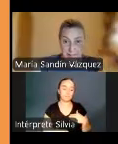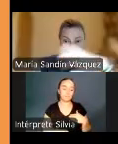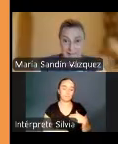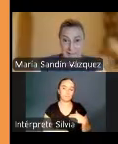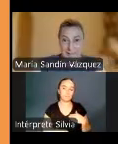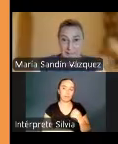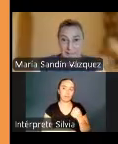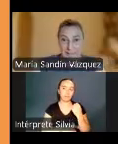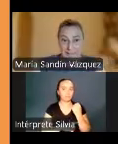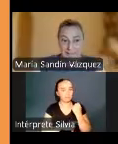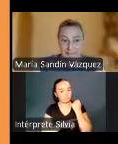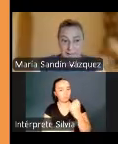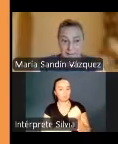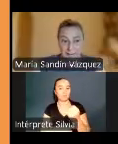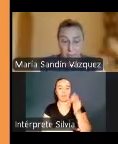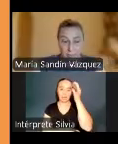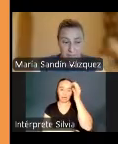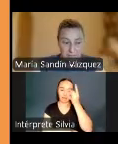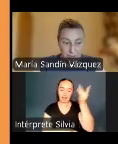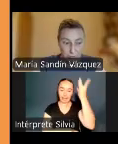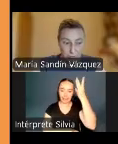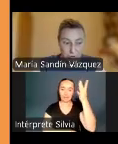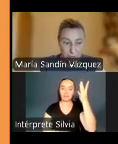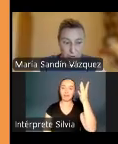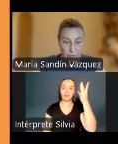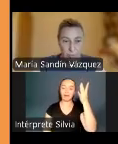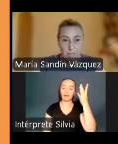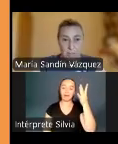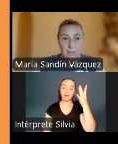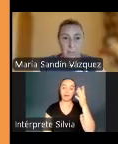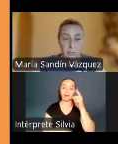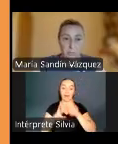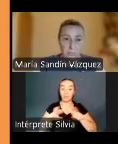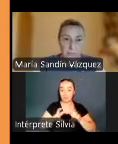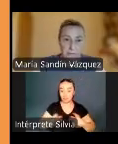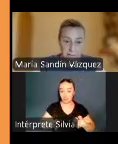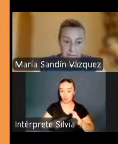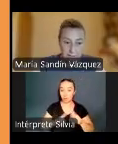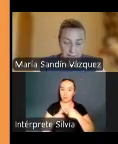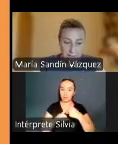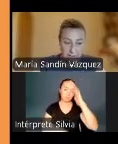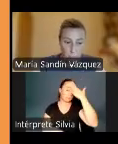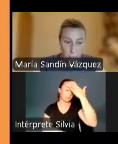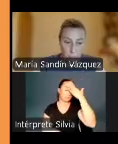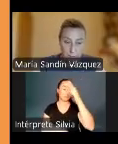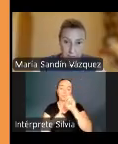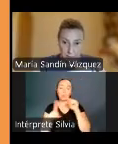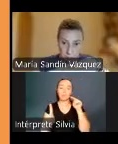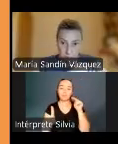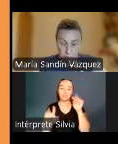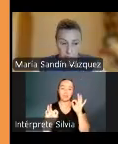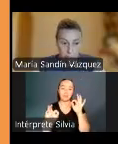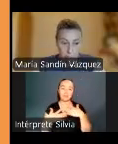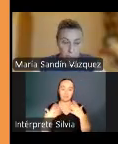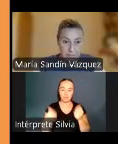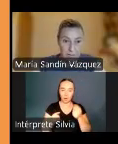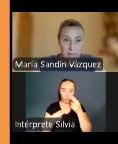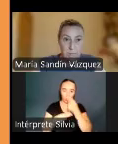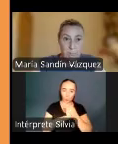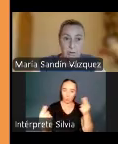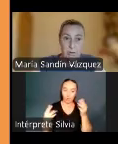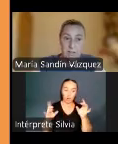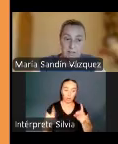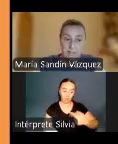reforzar la idea que en toda investigación y sobre todo desde el punto de vista de la salud pública y como nosotras